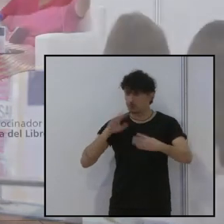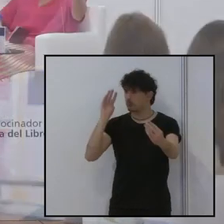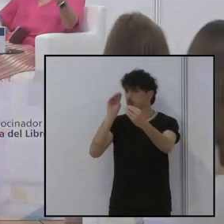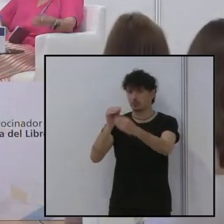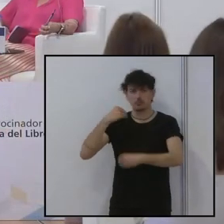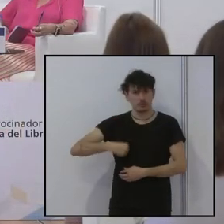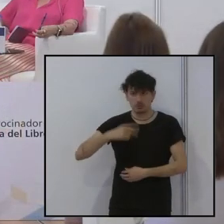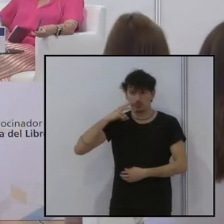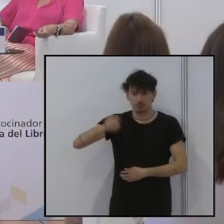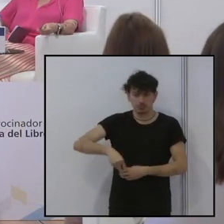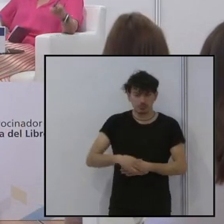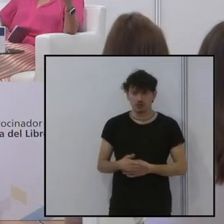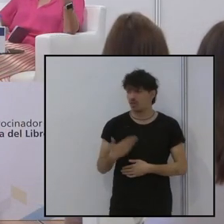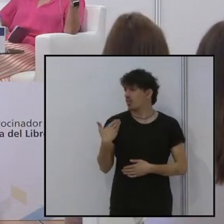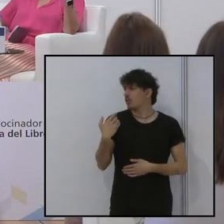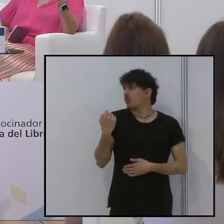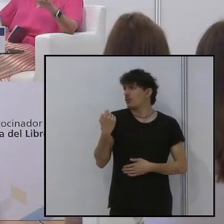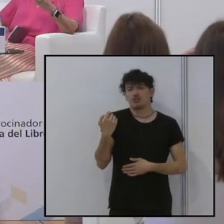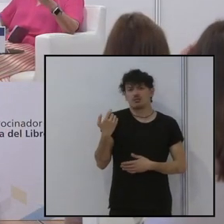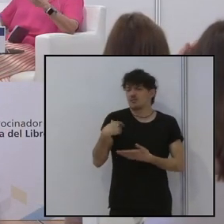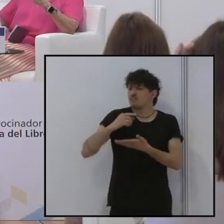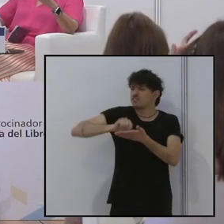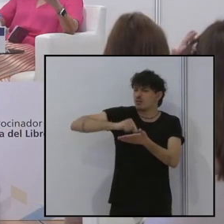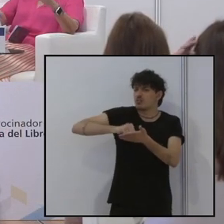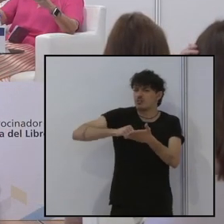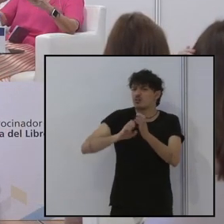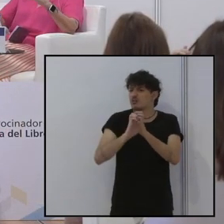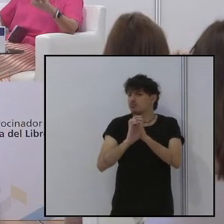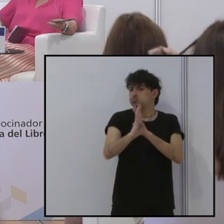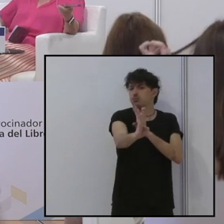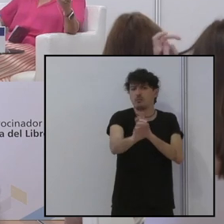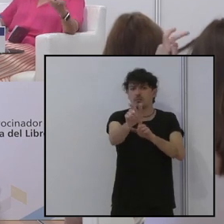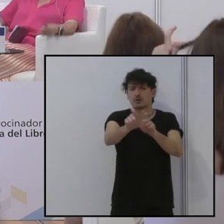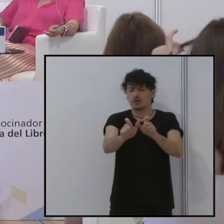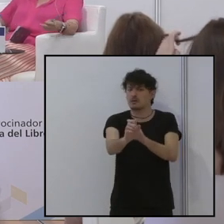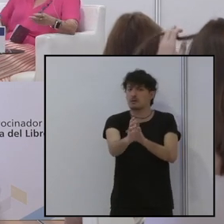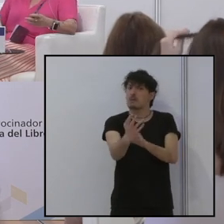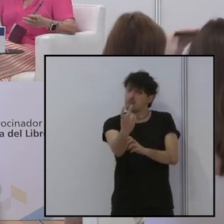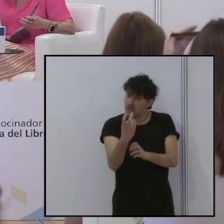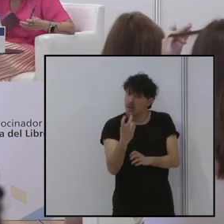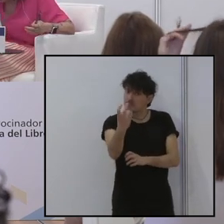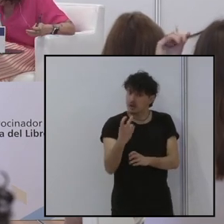Ahora firmándolo, las veces que he firmado, se acerca la gente y me cuenta rarezas suyas.